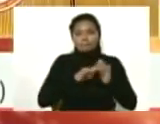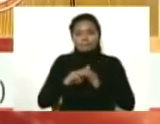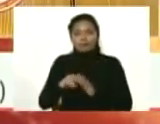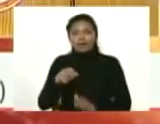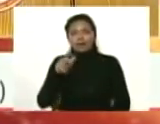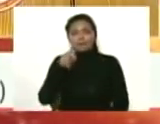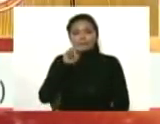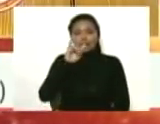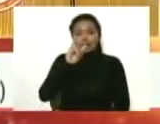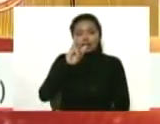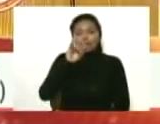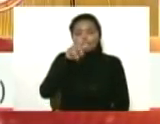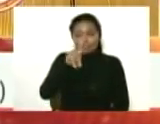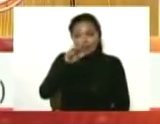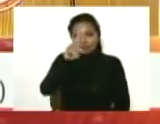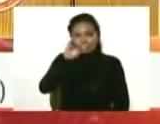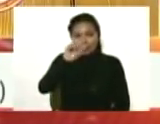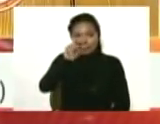PDVSA,